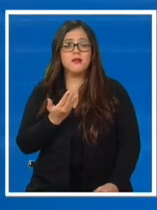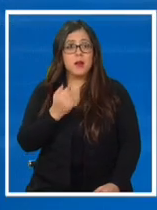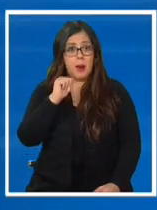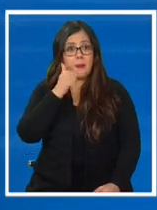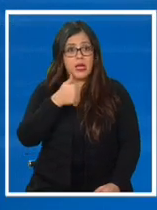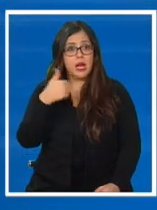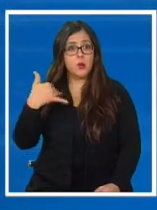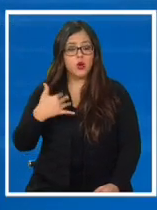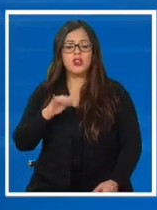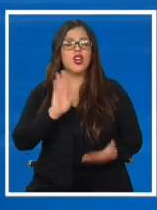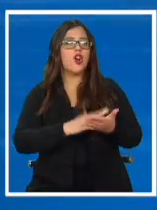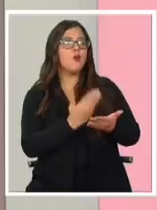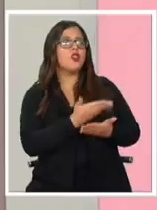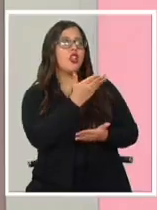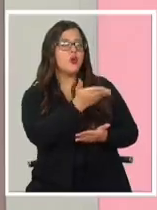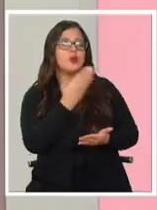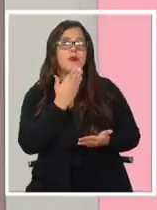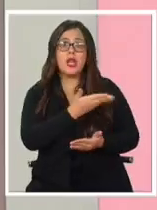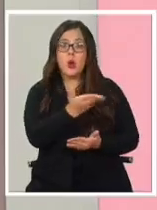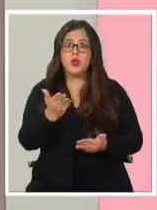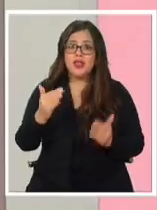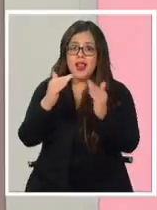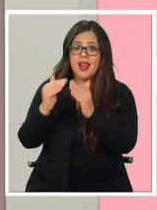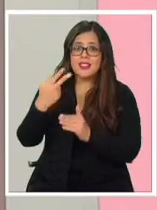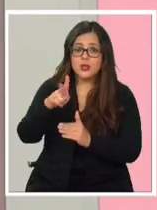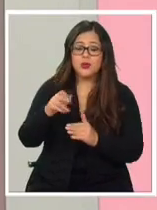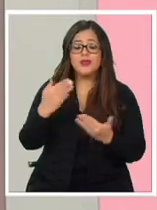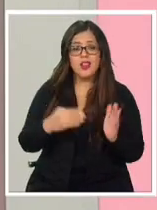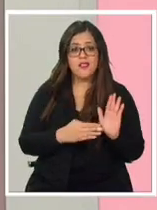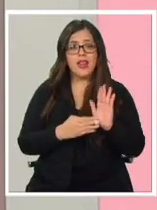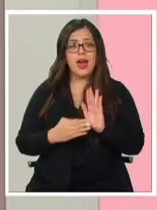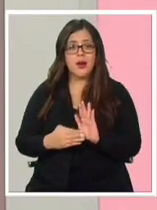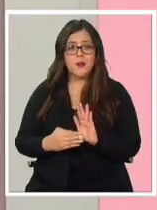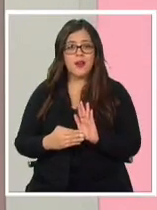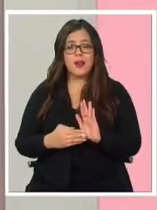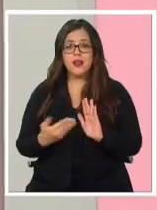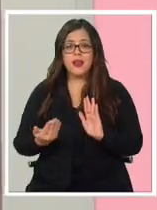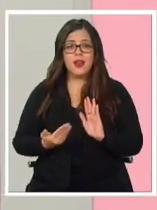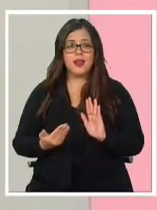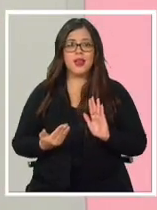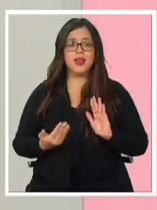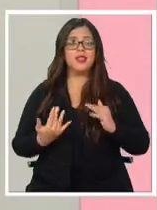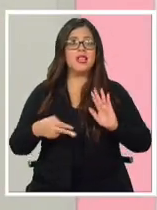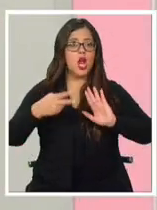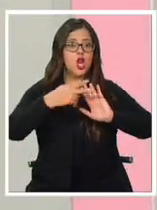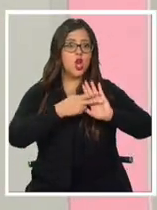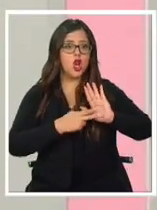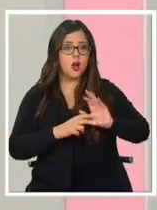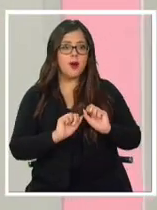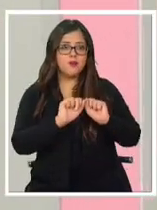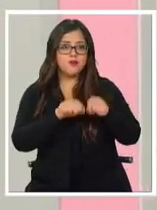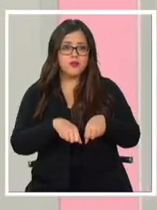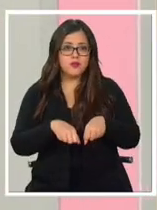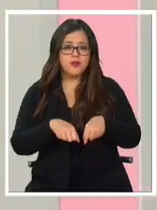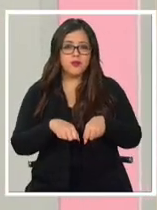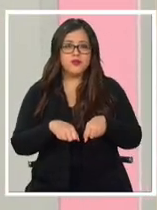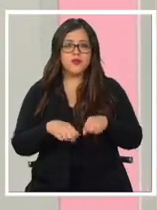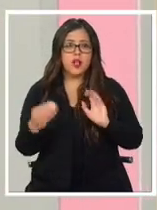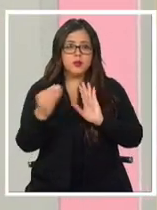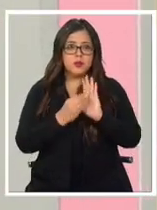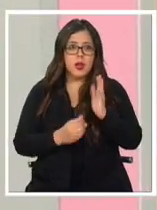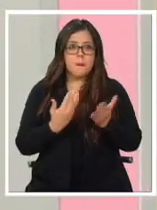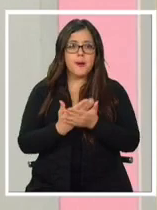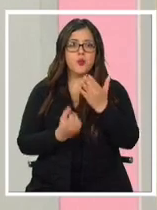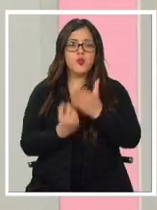esencial. ¿Cómo estás, Iván? ¿Cómo están todos en sus casas? Si queremos mostrarles parte de las normas que ya están aprobadas, que ya están en el borrador de